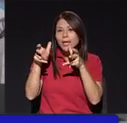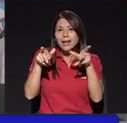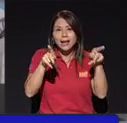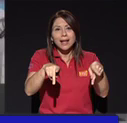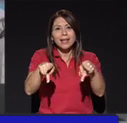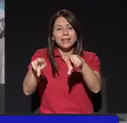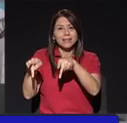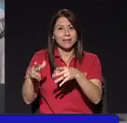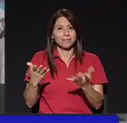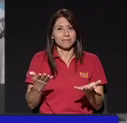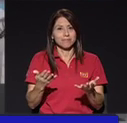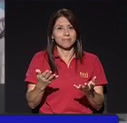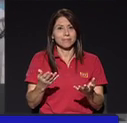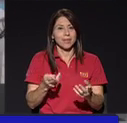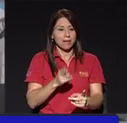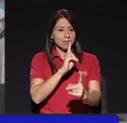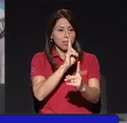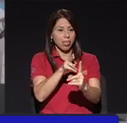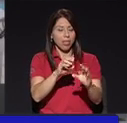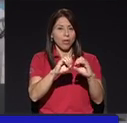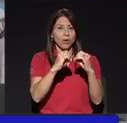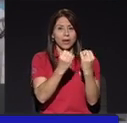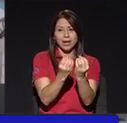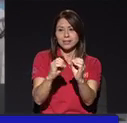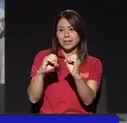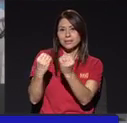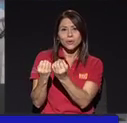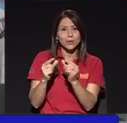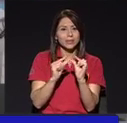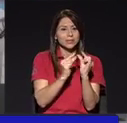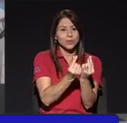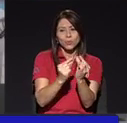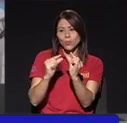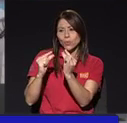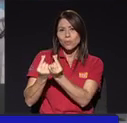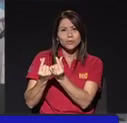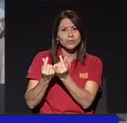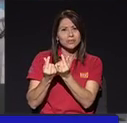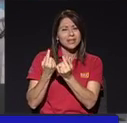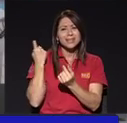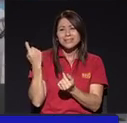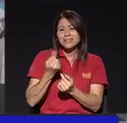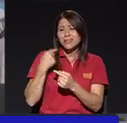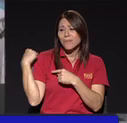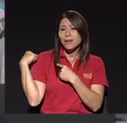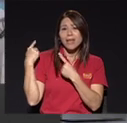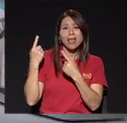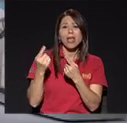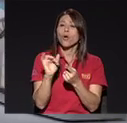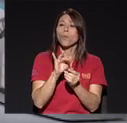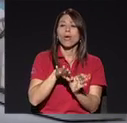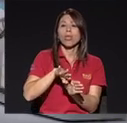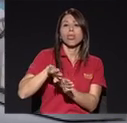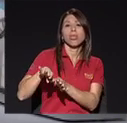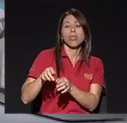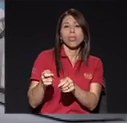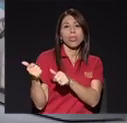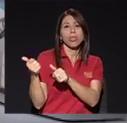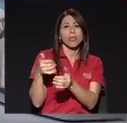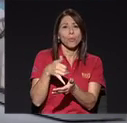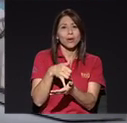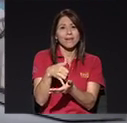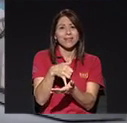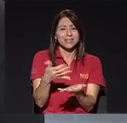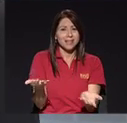sea, las organizaciones de grupos, ¿verdad? Históricamente excluidos, vulnerabilizados, ¿verdad?